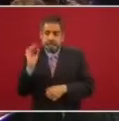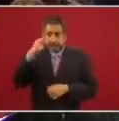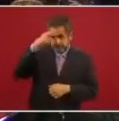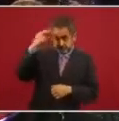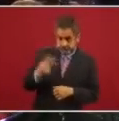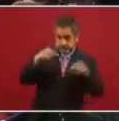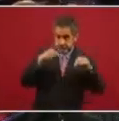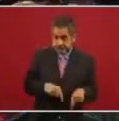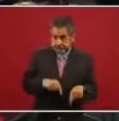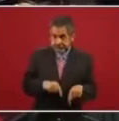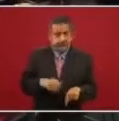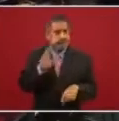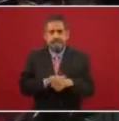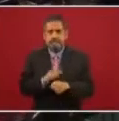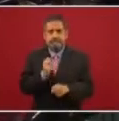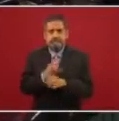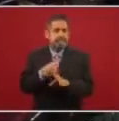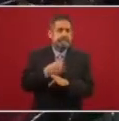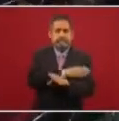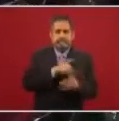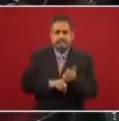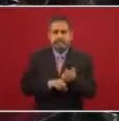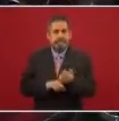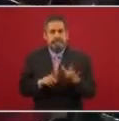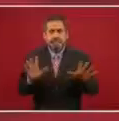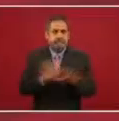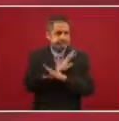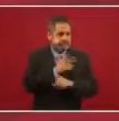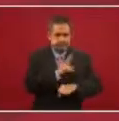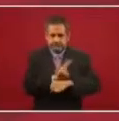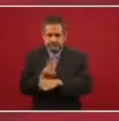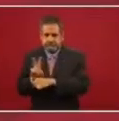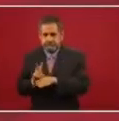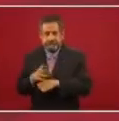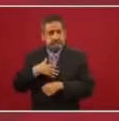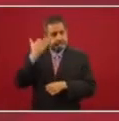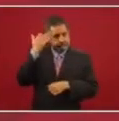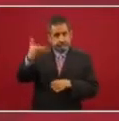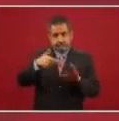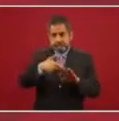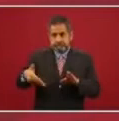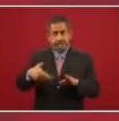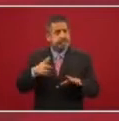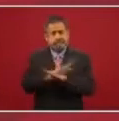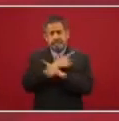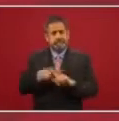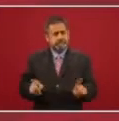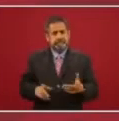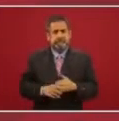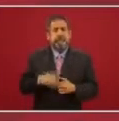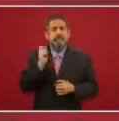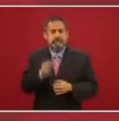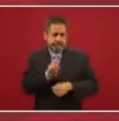que sea de los que tempranamente cambien el modelo de vigilancia durante de esta epidemia el